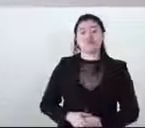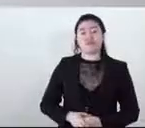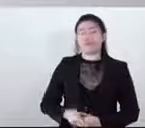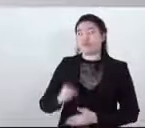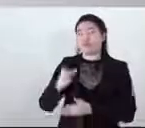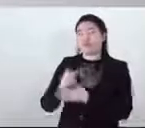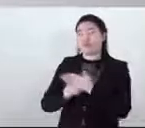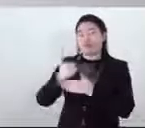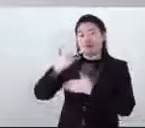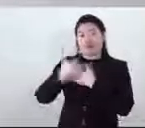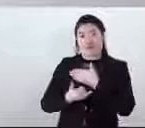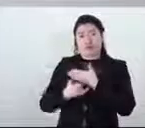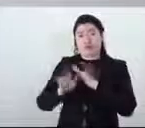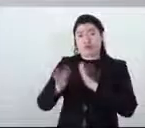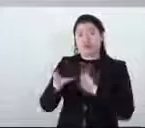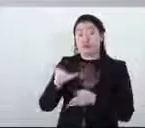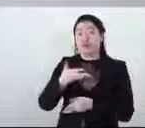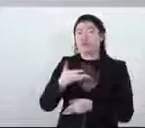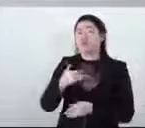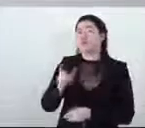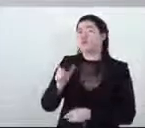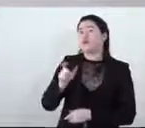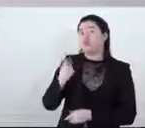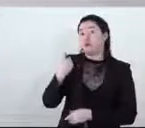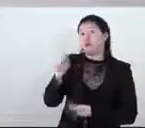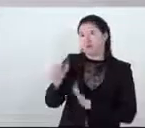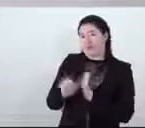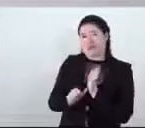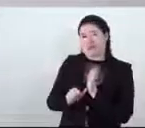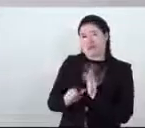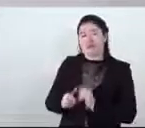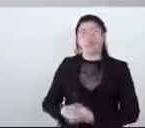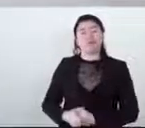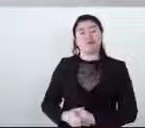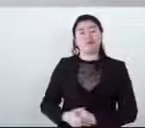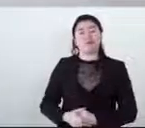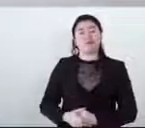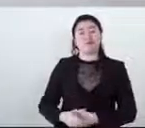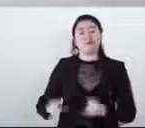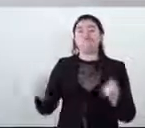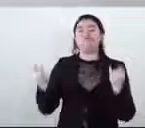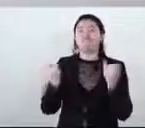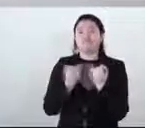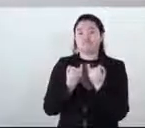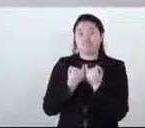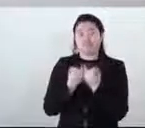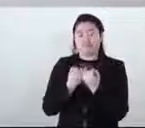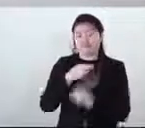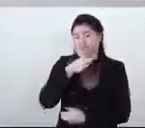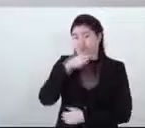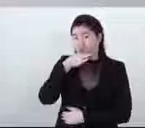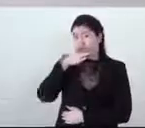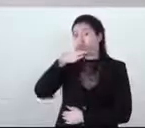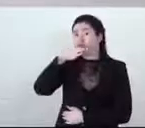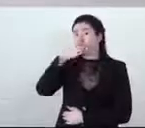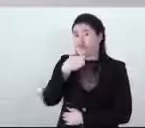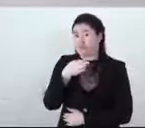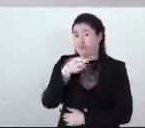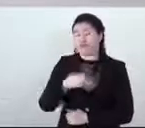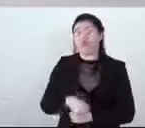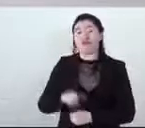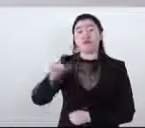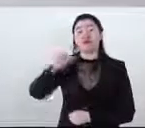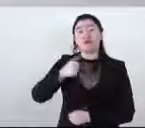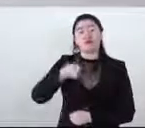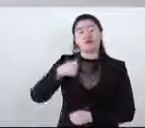proyecto ejecutivo estará listo en alrededor de un mes. Asimismo, quiero informarlo, el día de hoy entraré